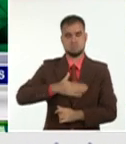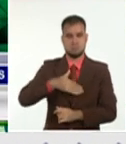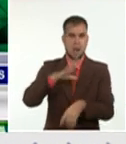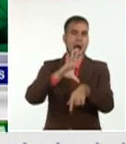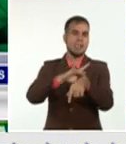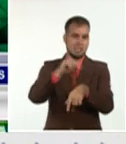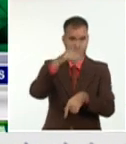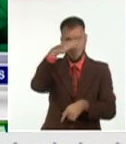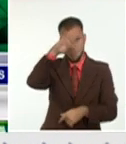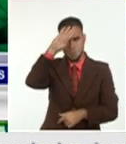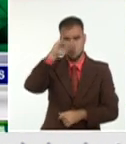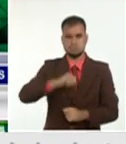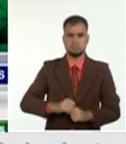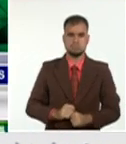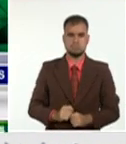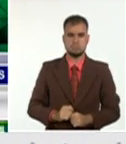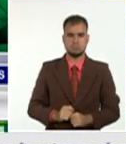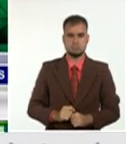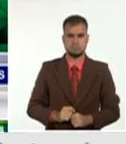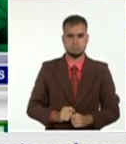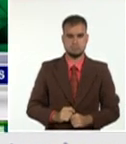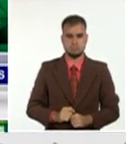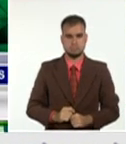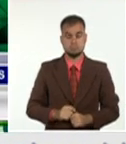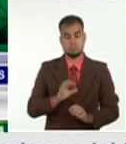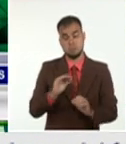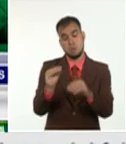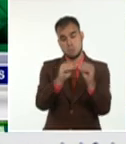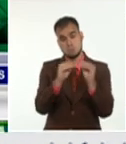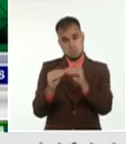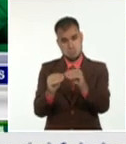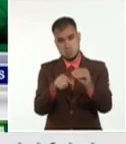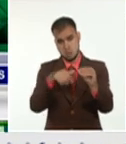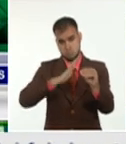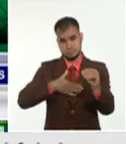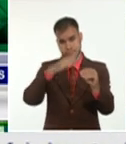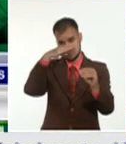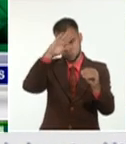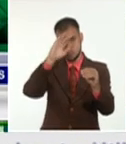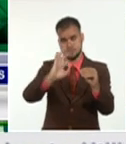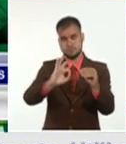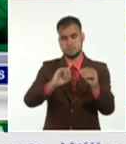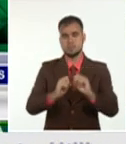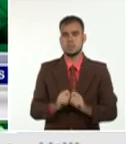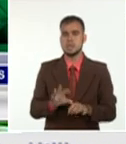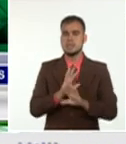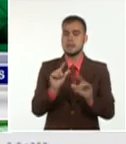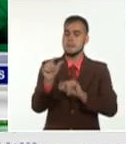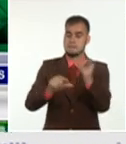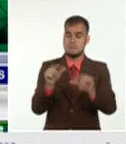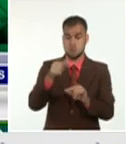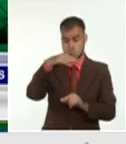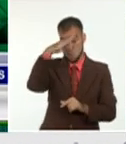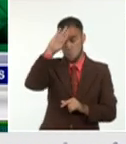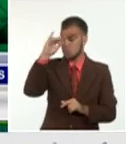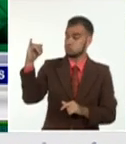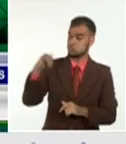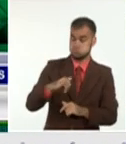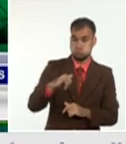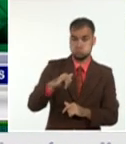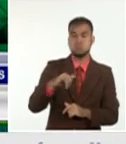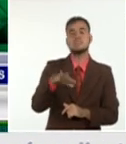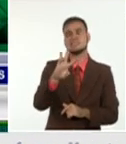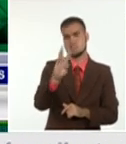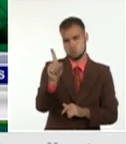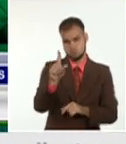1.341 como consecuencia de la transmisión autóctona y 31 pacientes que arribaron recientemente a